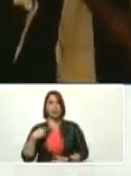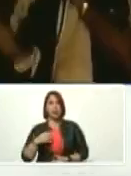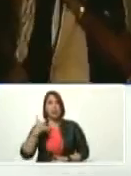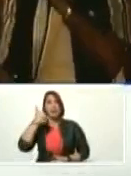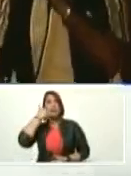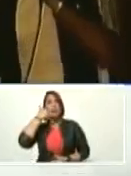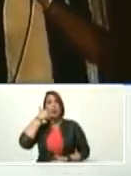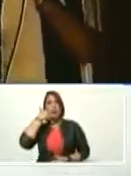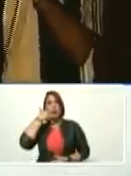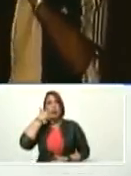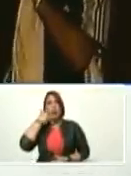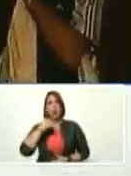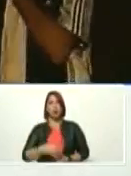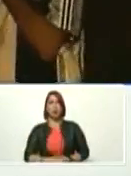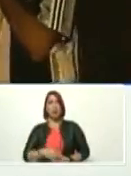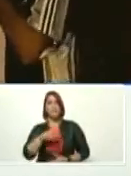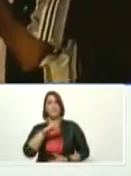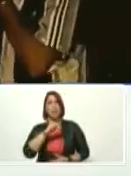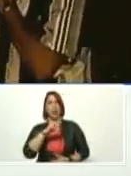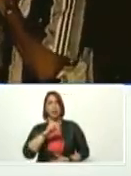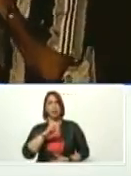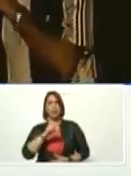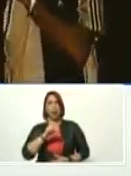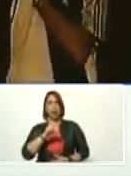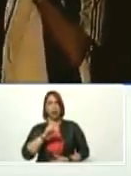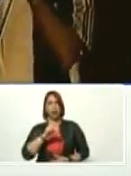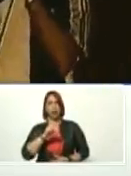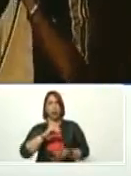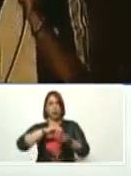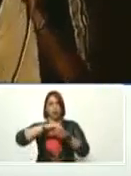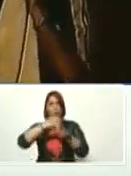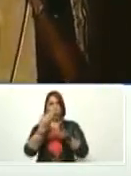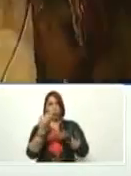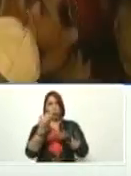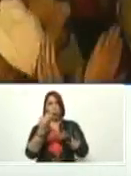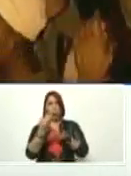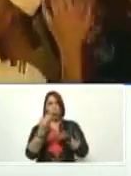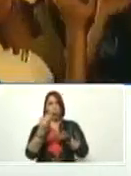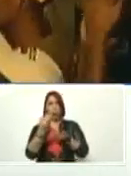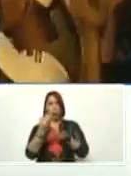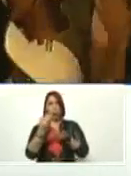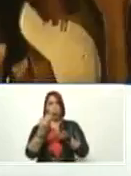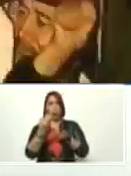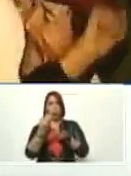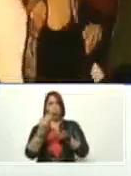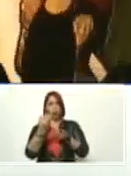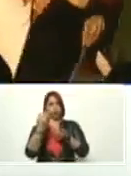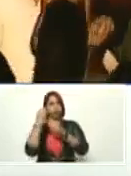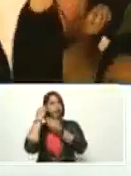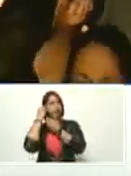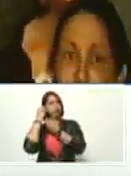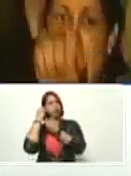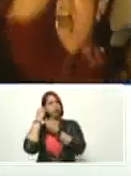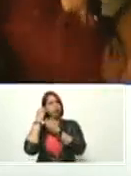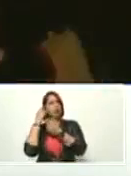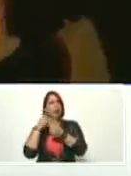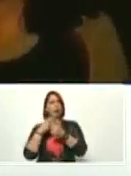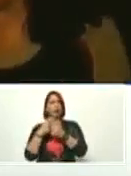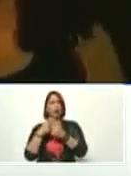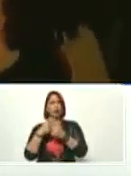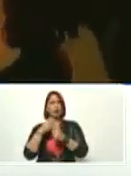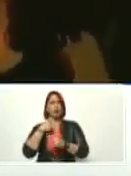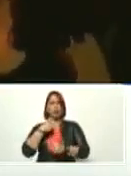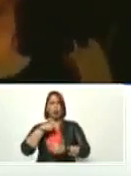celular plateadito, así pequeño, que se abría, y le recibí la llamada y denuncio el golpe de